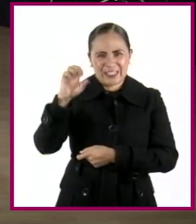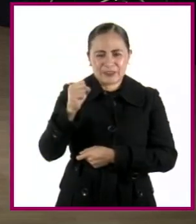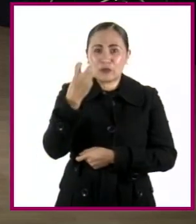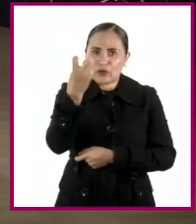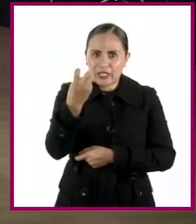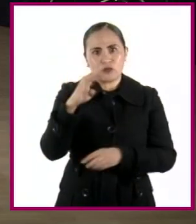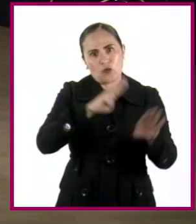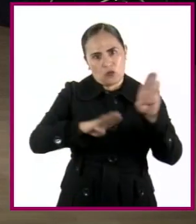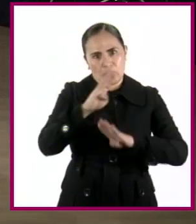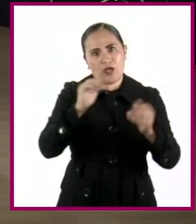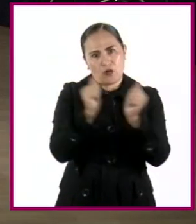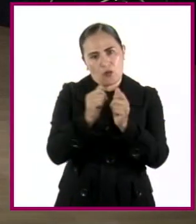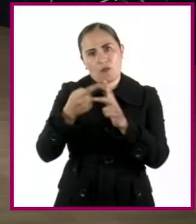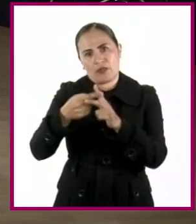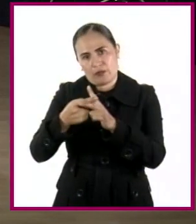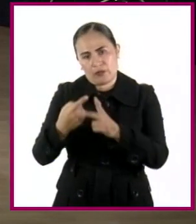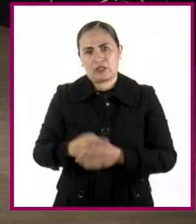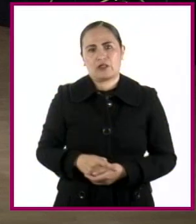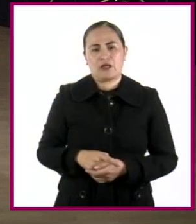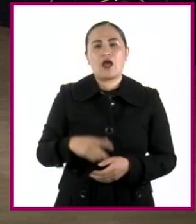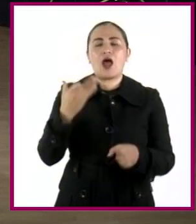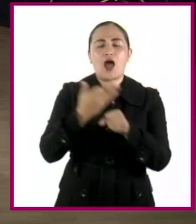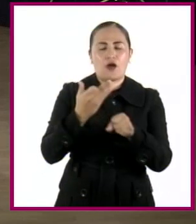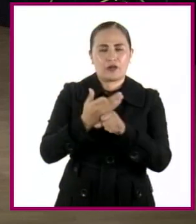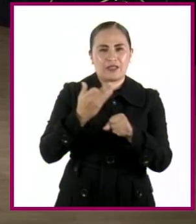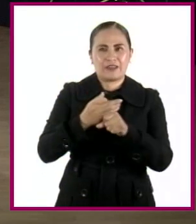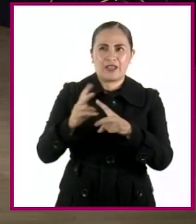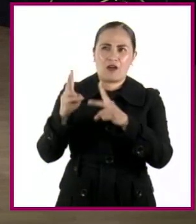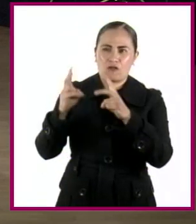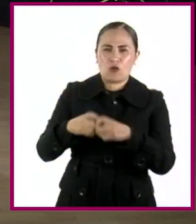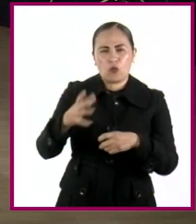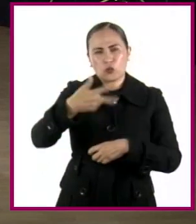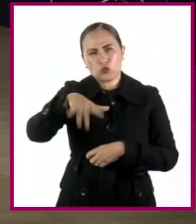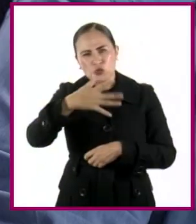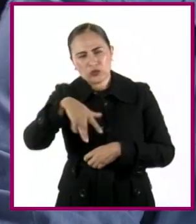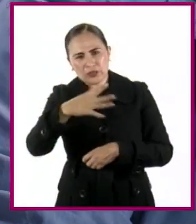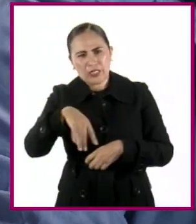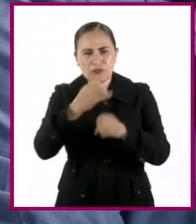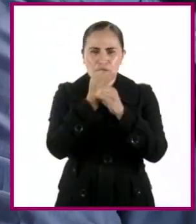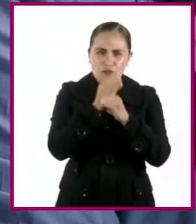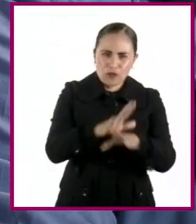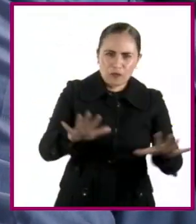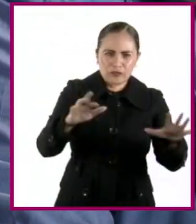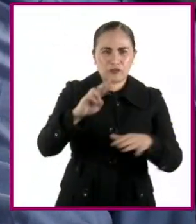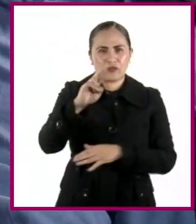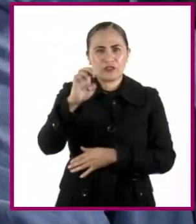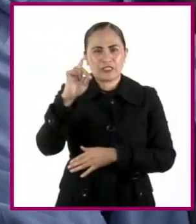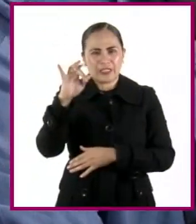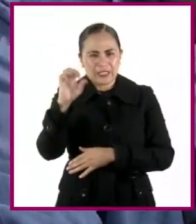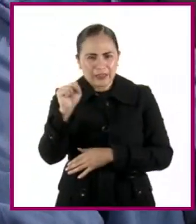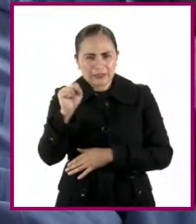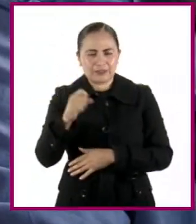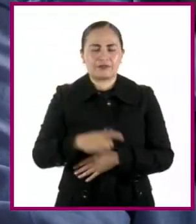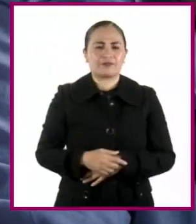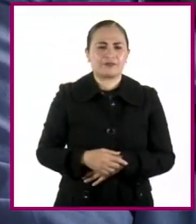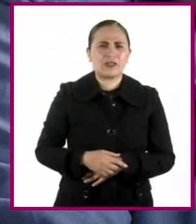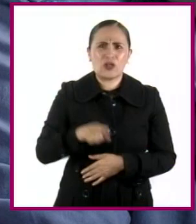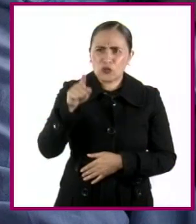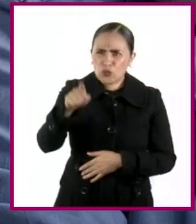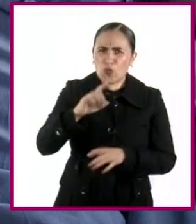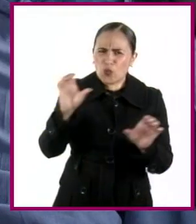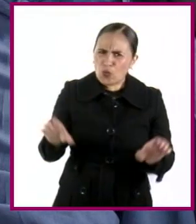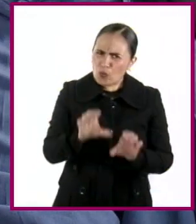¡Hipatia! Cargando información de las redes regulatorias genéticas. Bip, bip, Ay, bip. no. ¿Eres una Bip, computadora, bip, Hipatia?